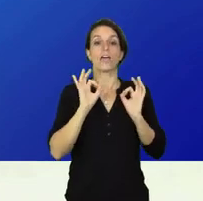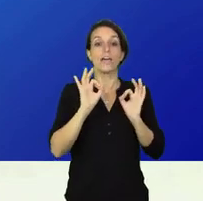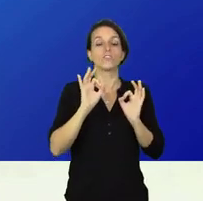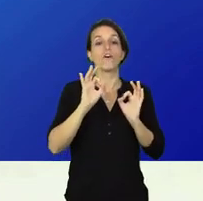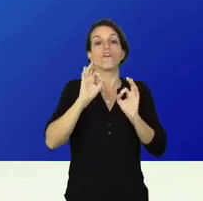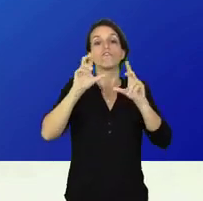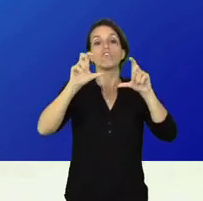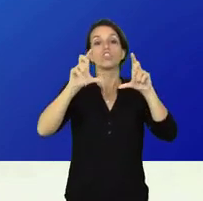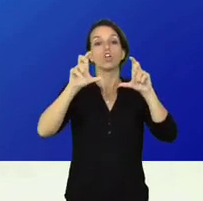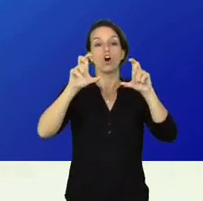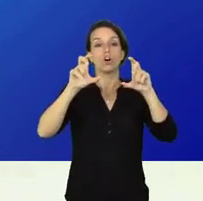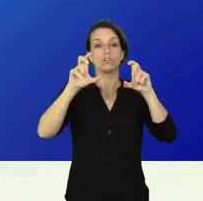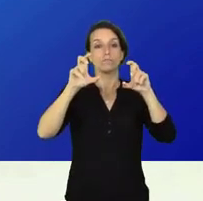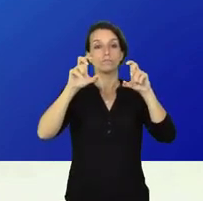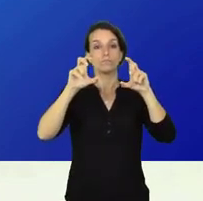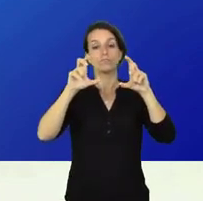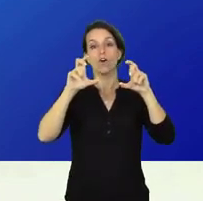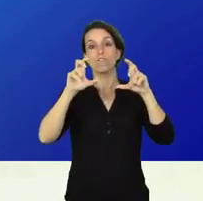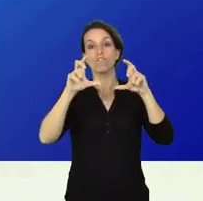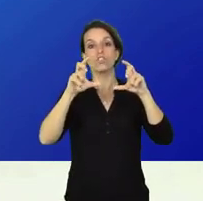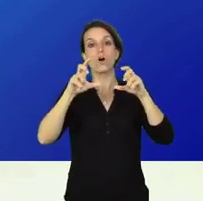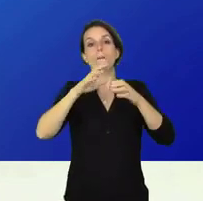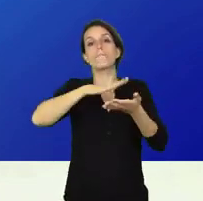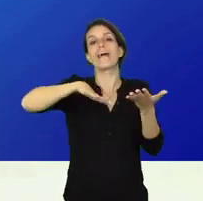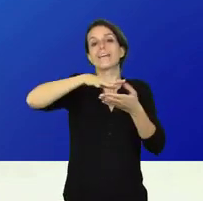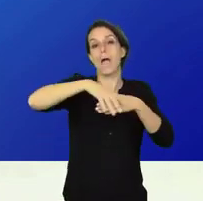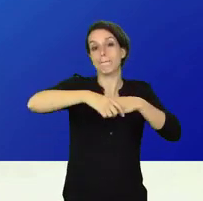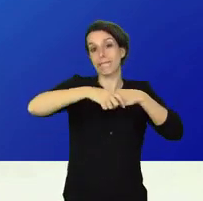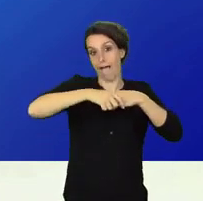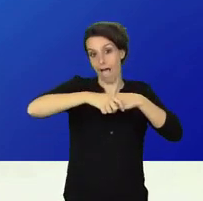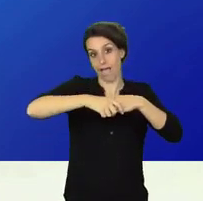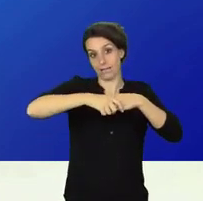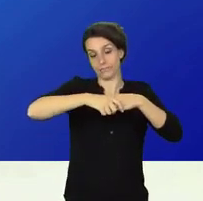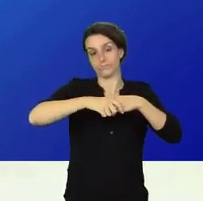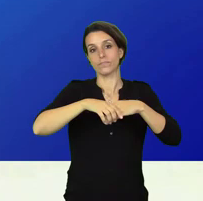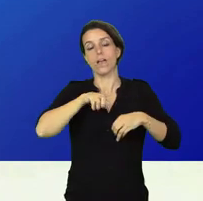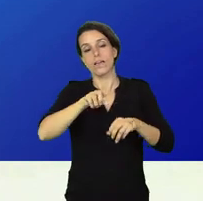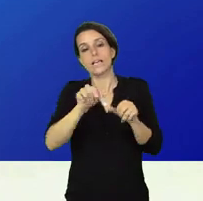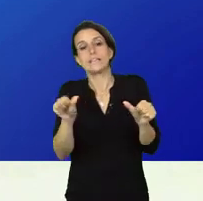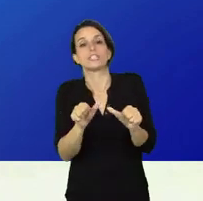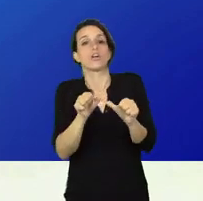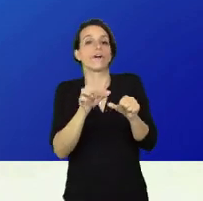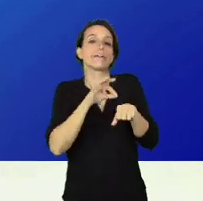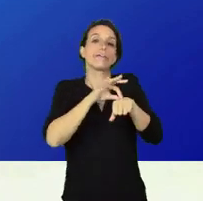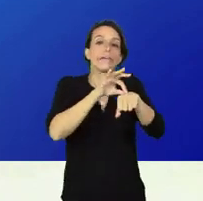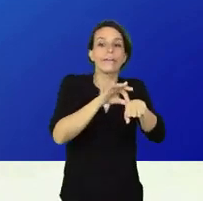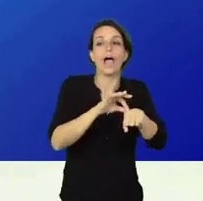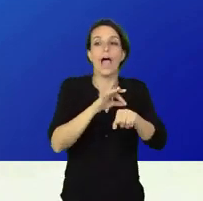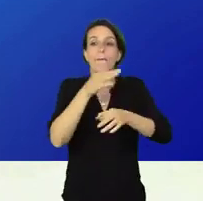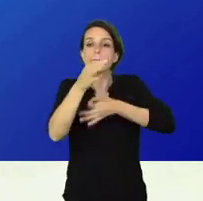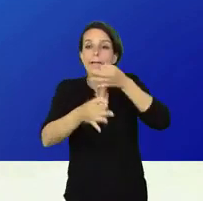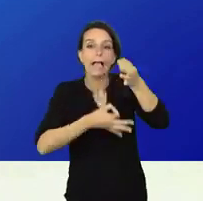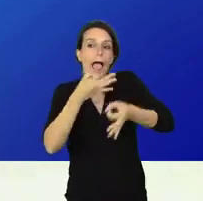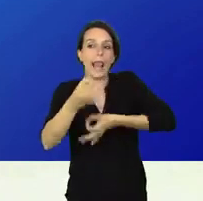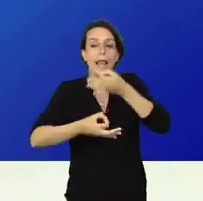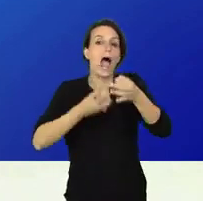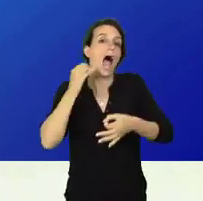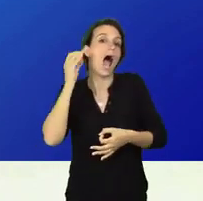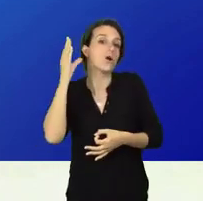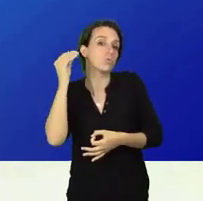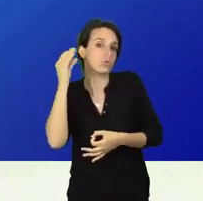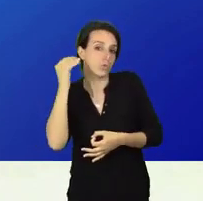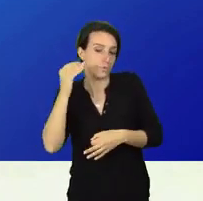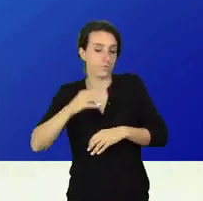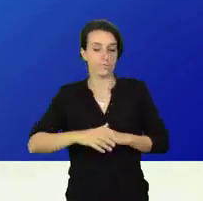Y esto es una foto aérea del Parque de la Amistad, del cual se hizo una audioguía, como les